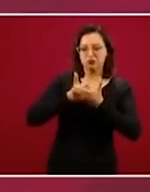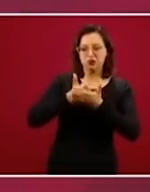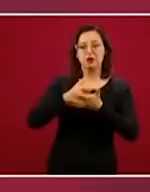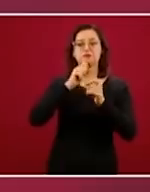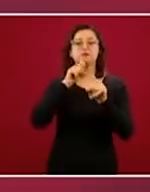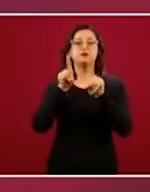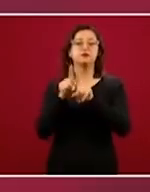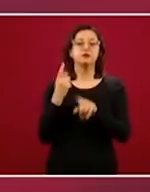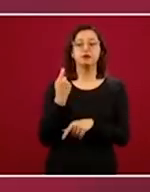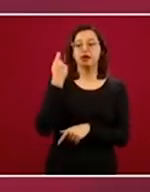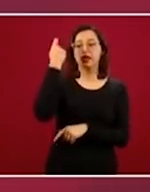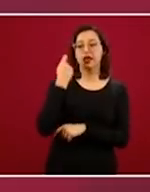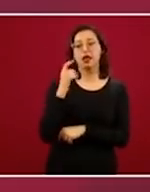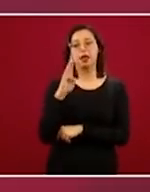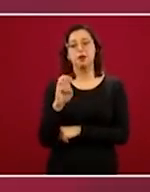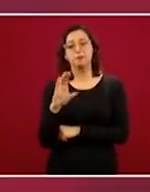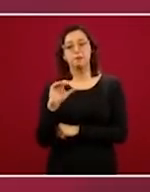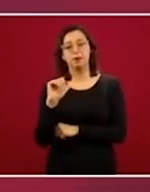becas